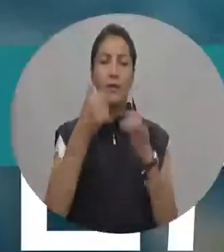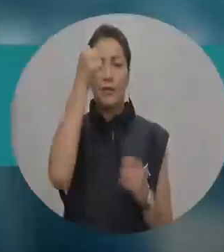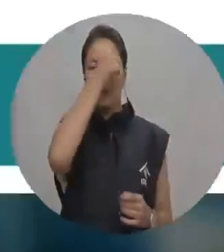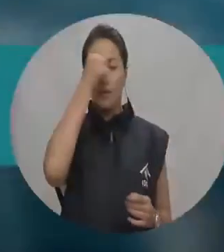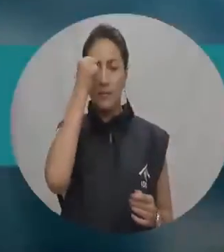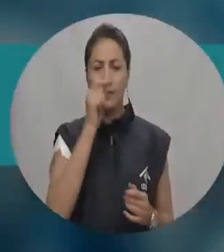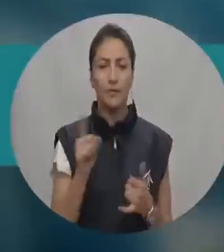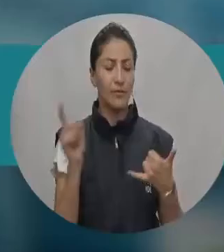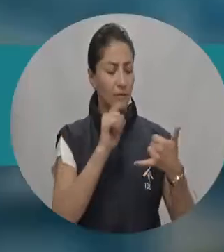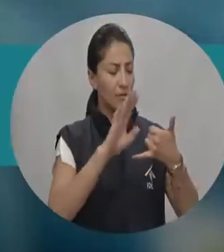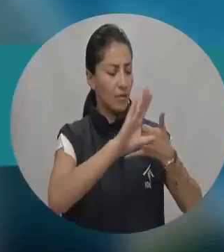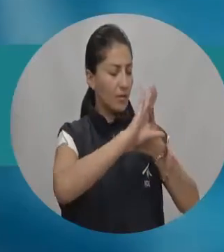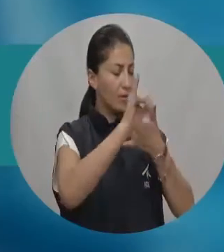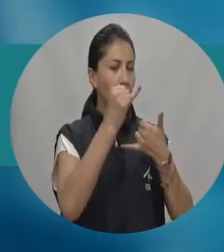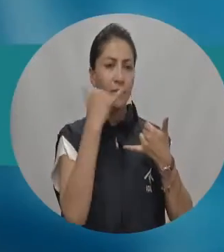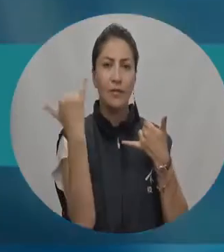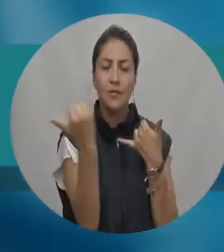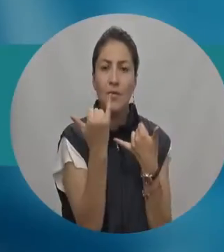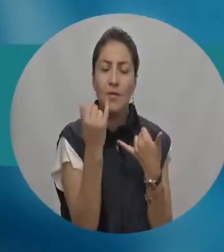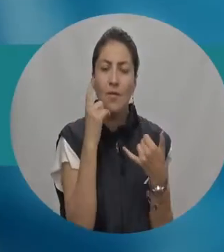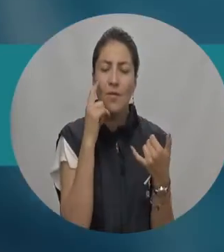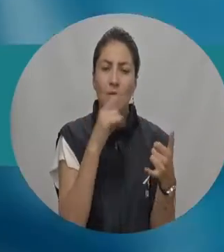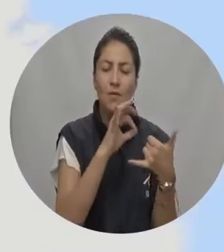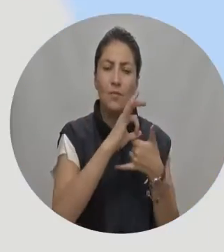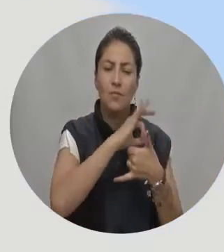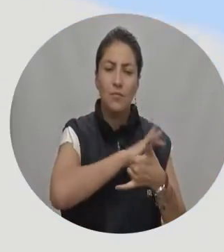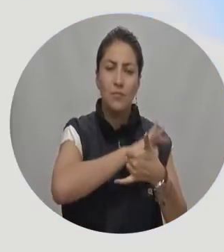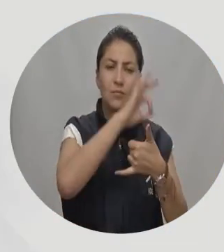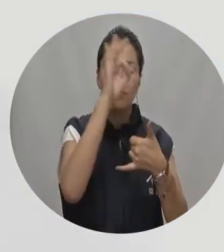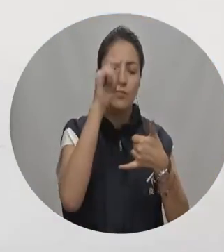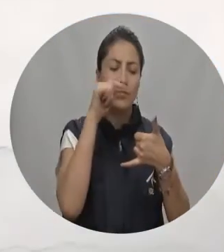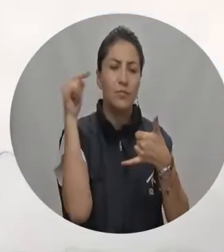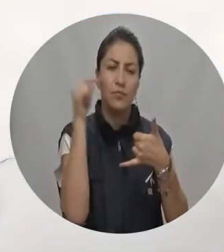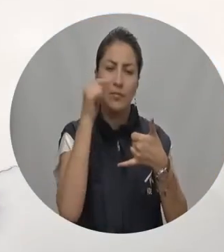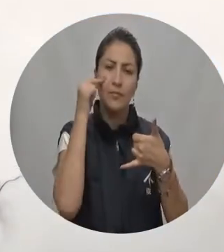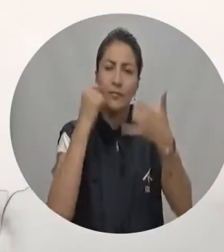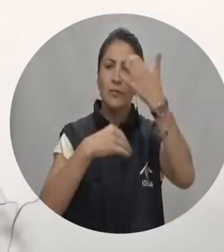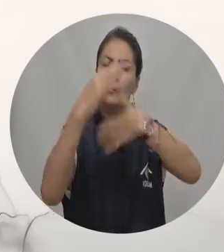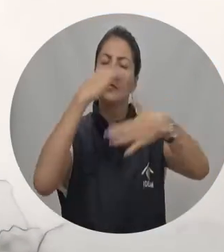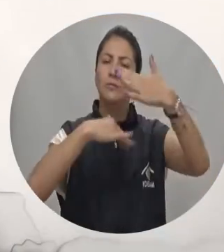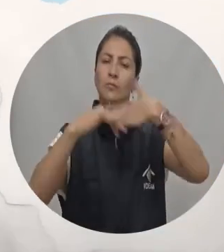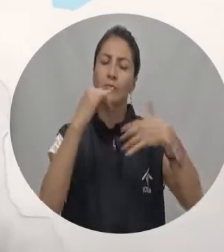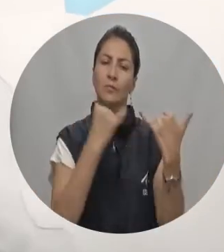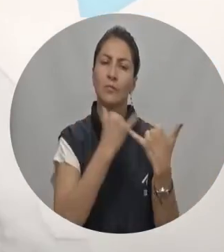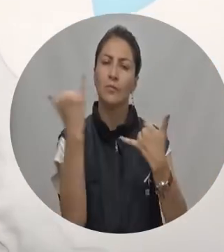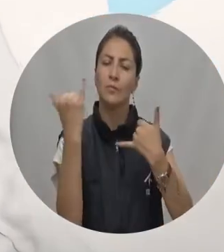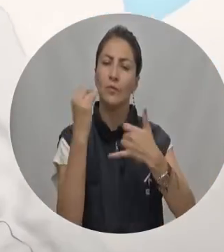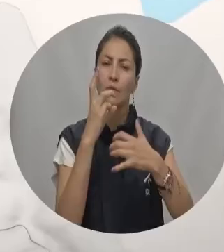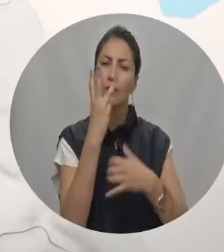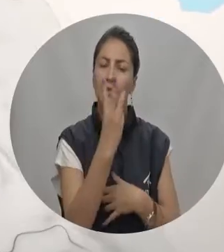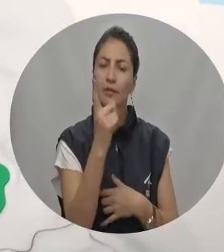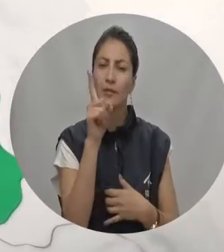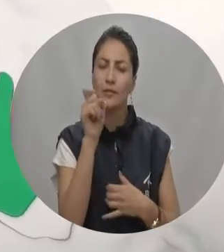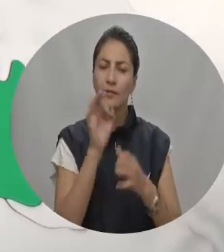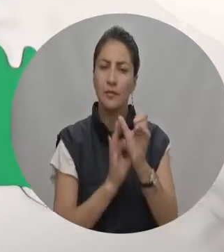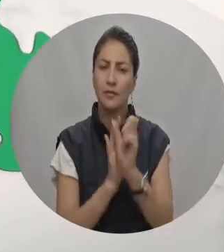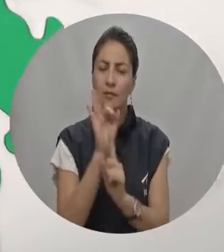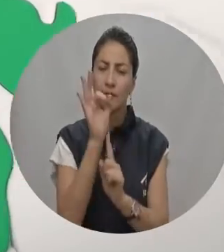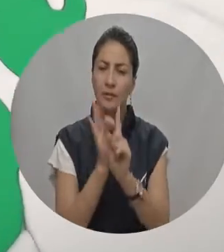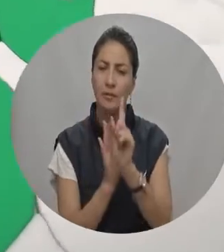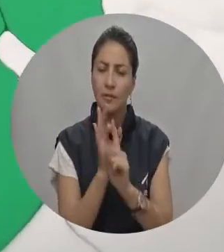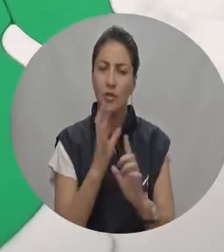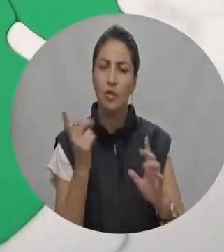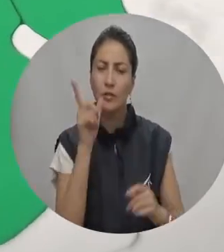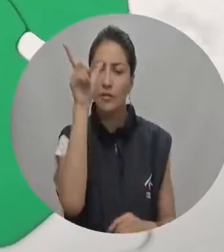Pronóstico para la mañana del domingo. Empecemos al norte en la región Caribe, que amanece con un cielo parcialmente nublado y donde la temperatura alcanzará